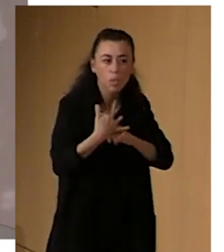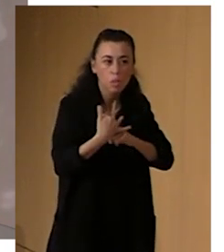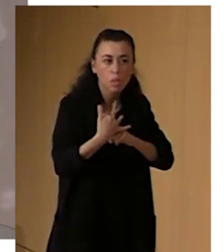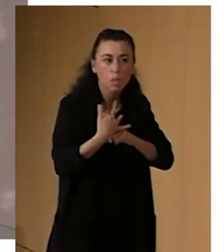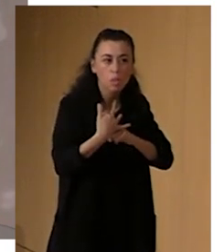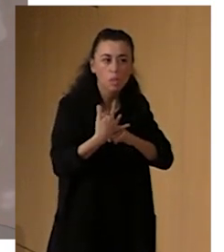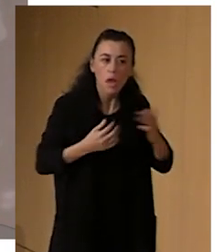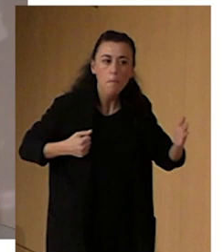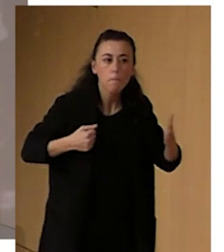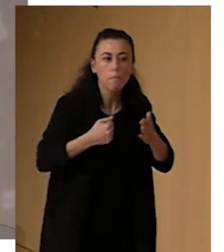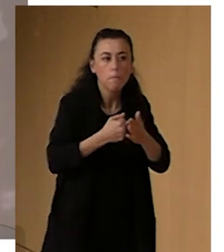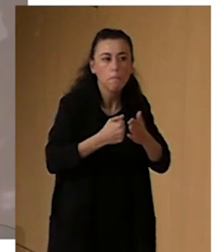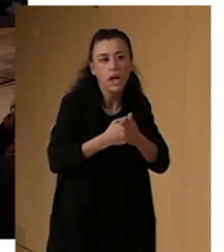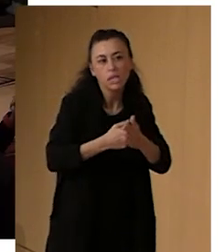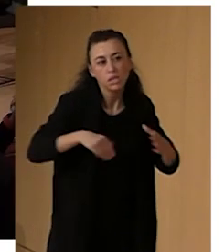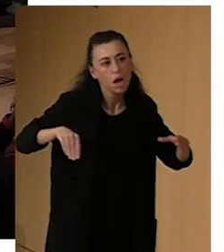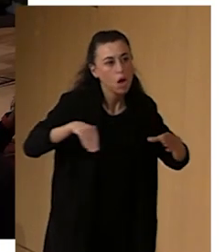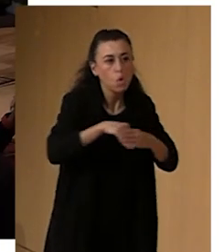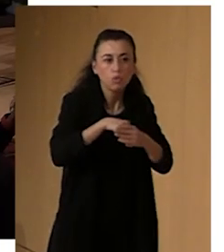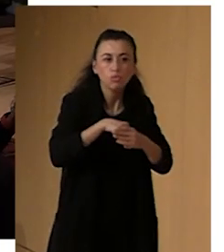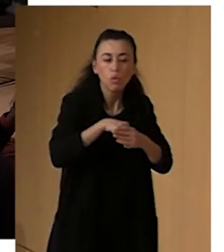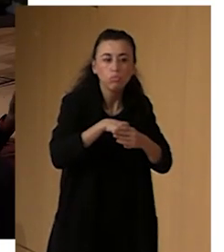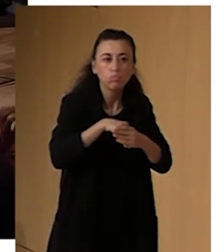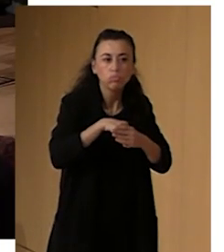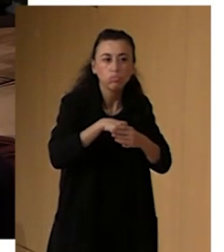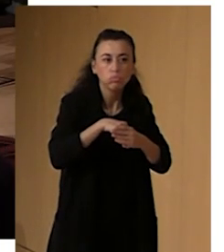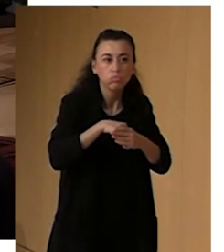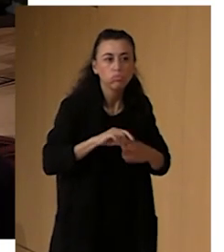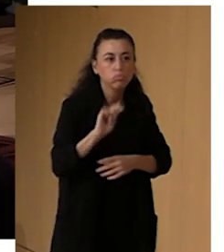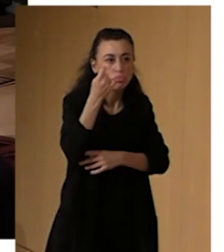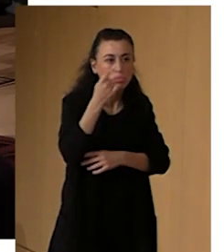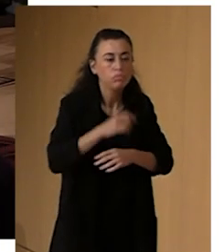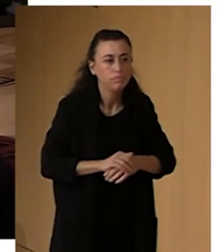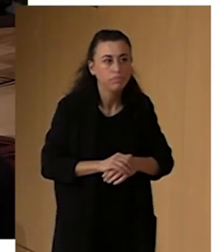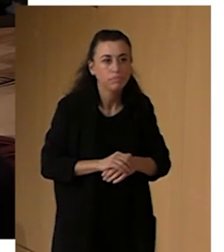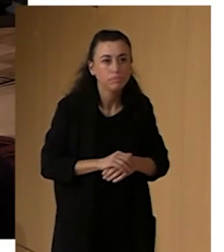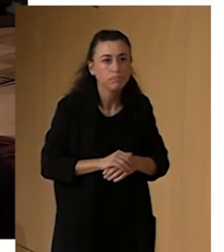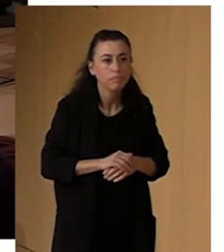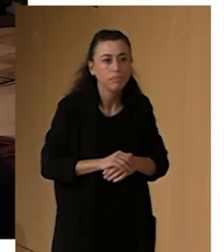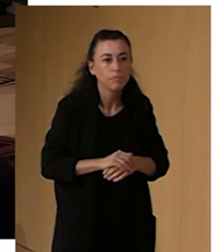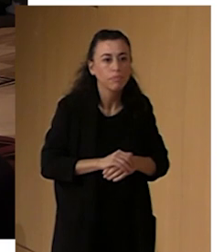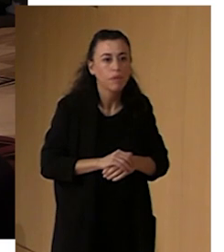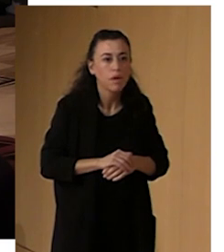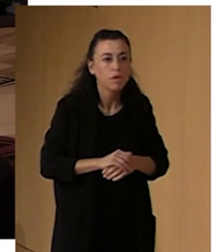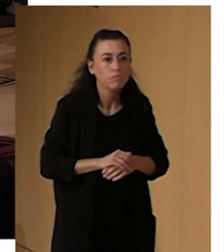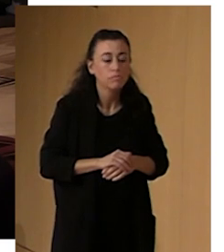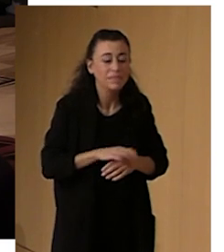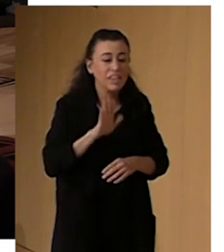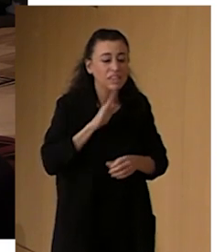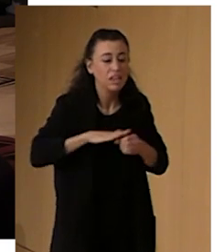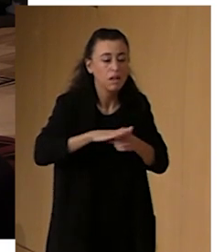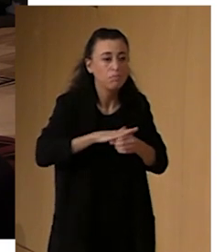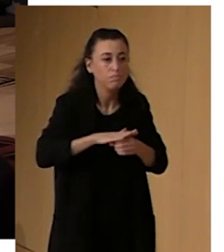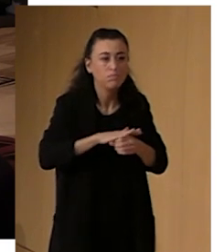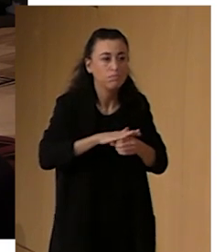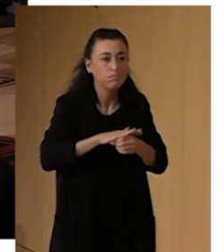Pues de máxima inclusión no yo para empezar Yo diría que que en este en este campo Nunca es suficiente